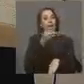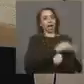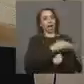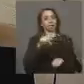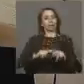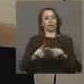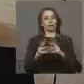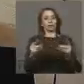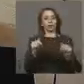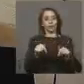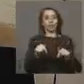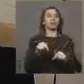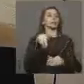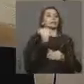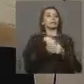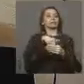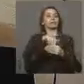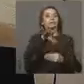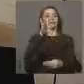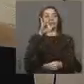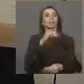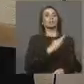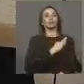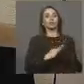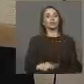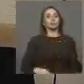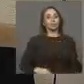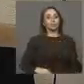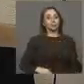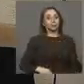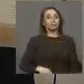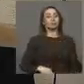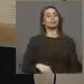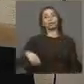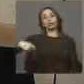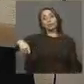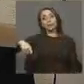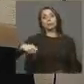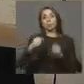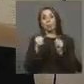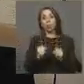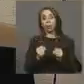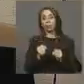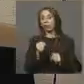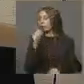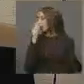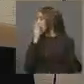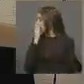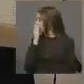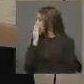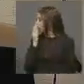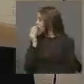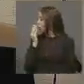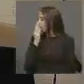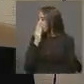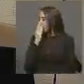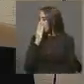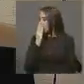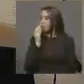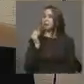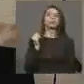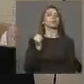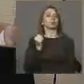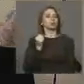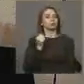para la elección parlamentaria porque podría perfectamente ocurrir el mismo problema. No existía